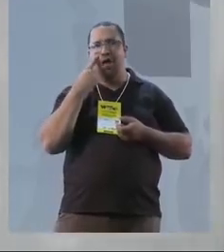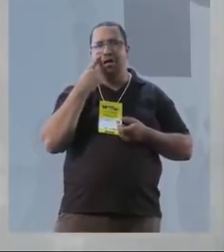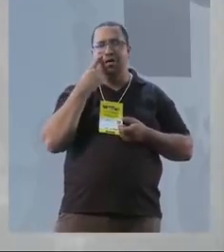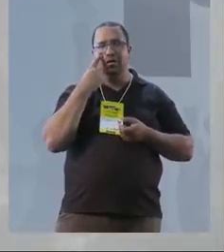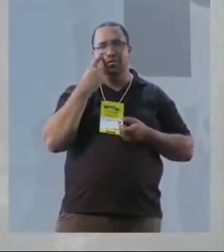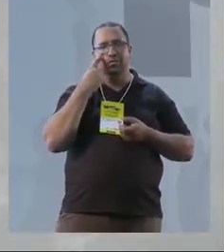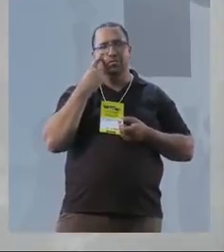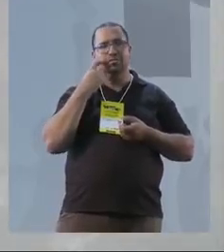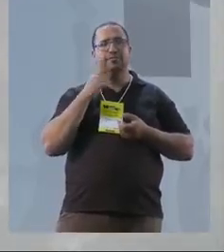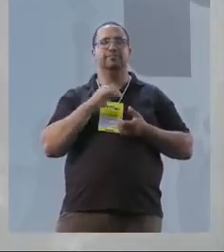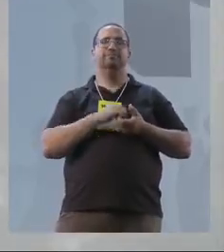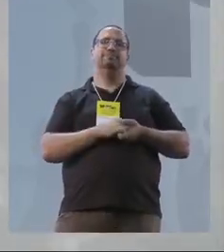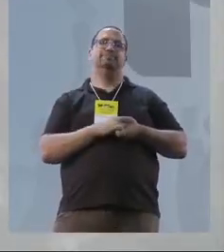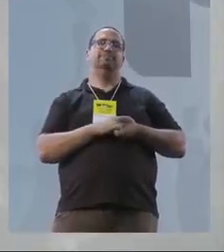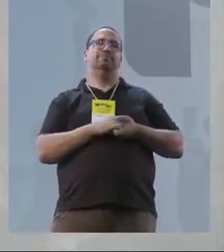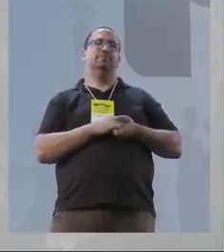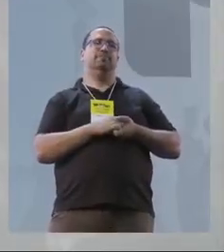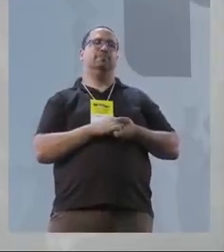compañeres.